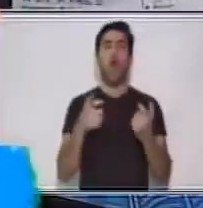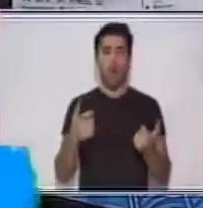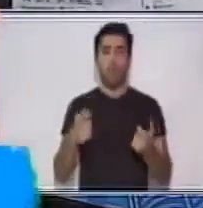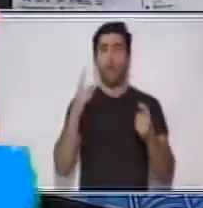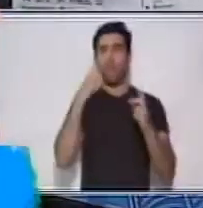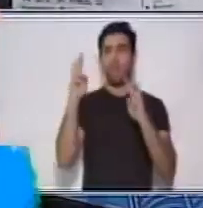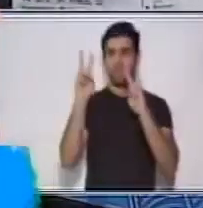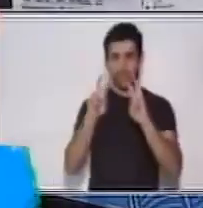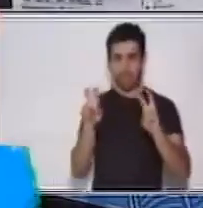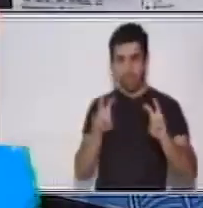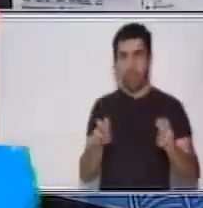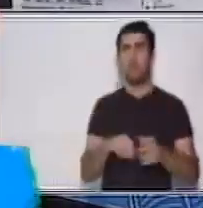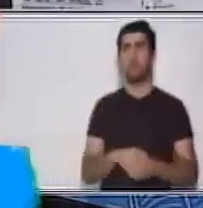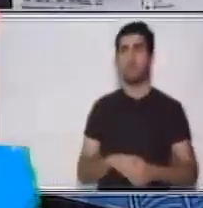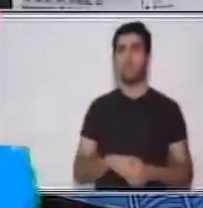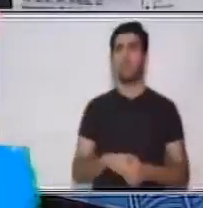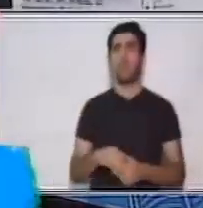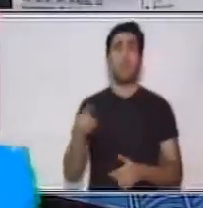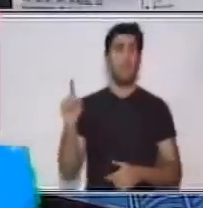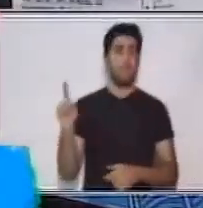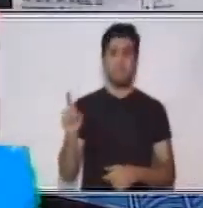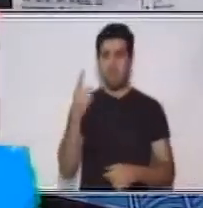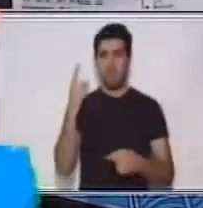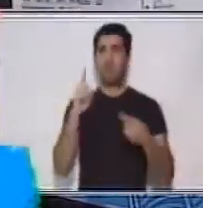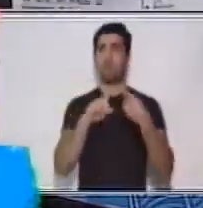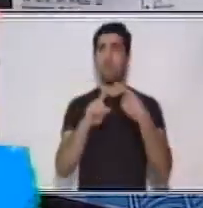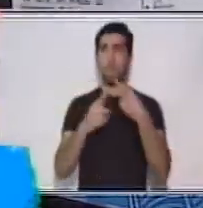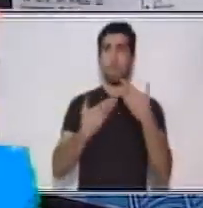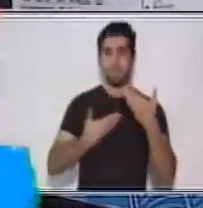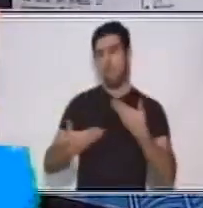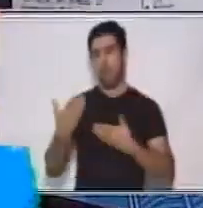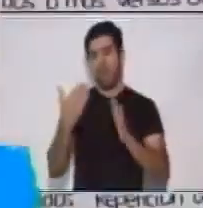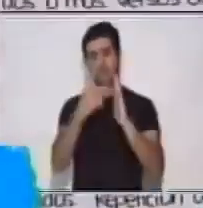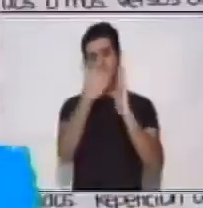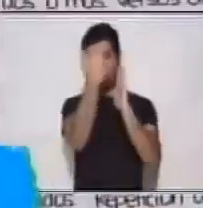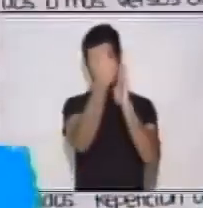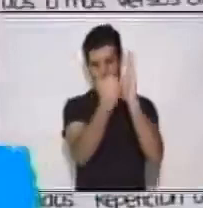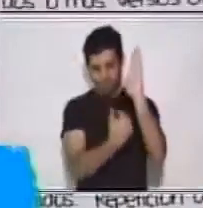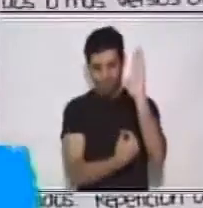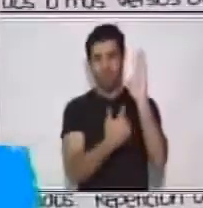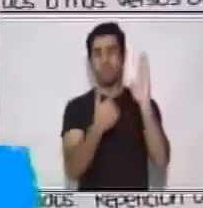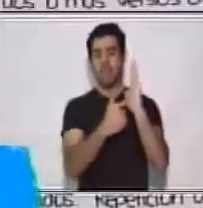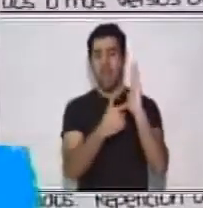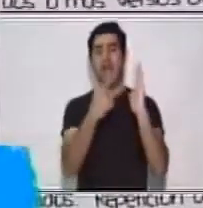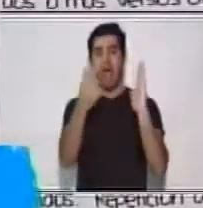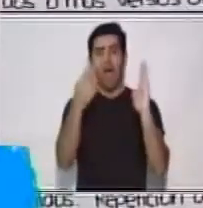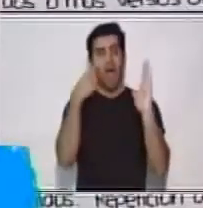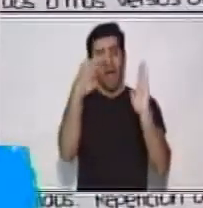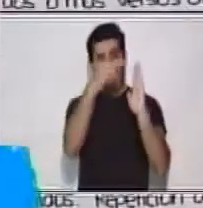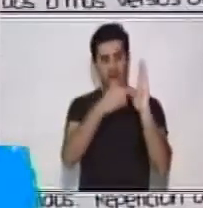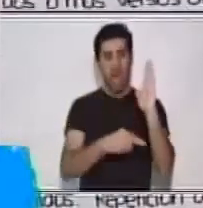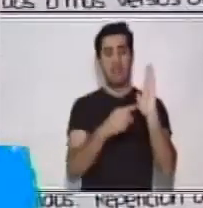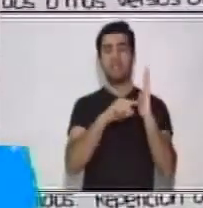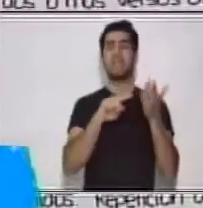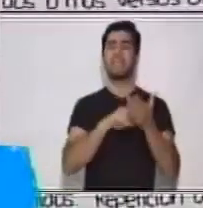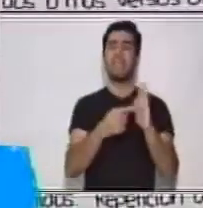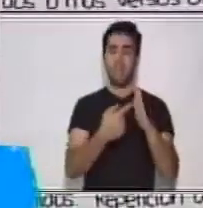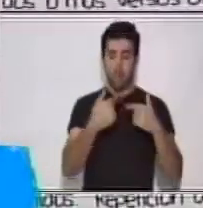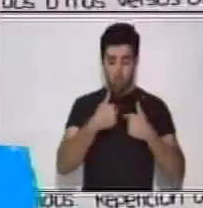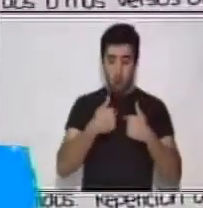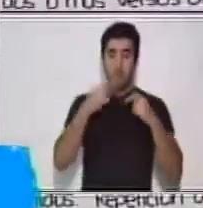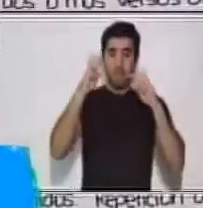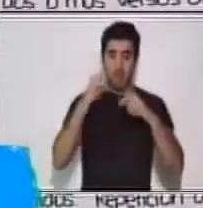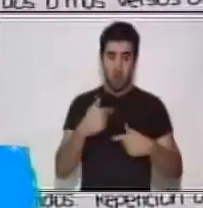el primer elemento de la poesía es el poema como tal, ¿verdad? Que es una composición que mira el mundo desde la interioridad del ser